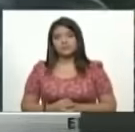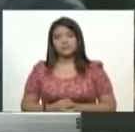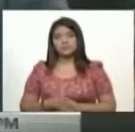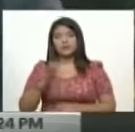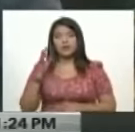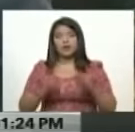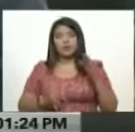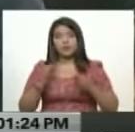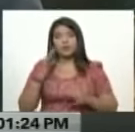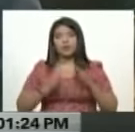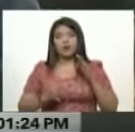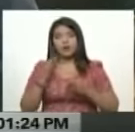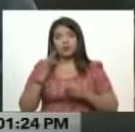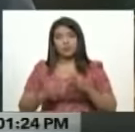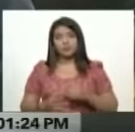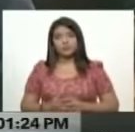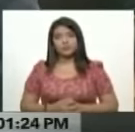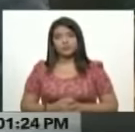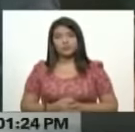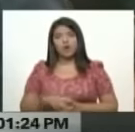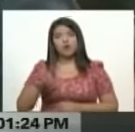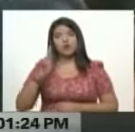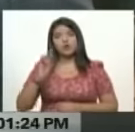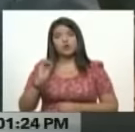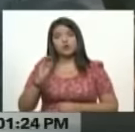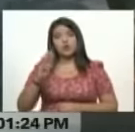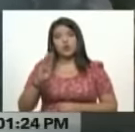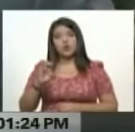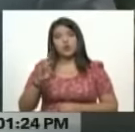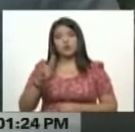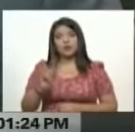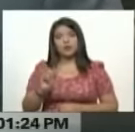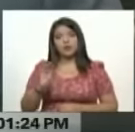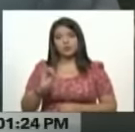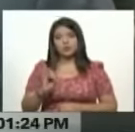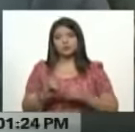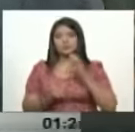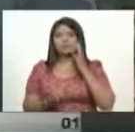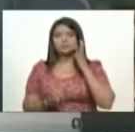abogado de la República, Roberto Marrero Borjas,